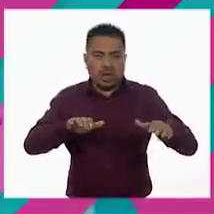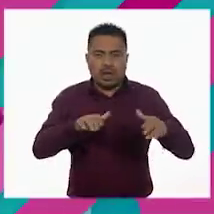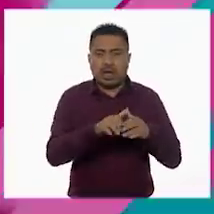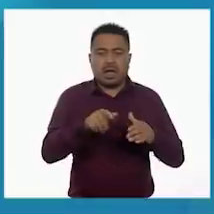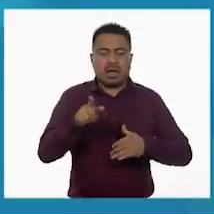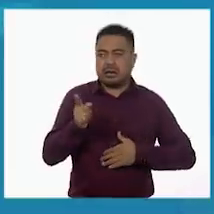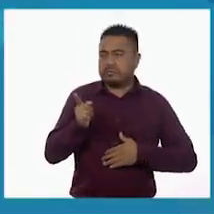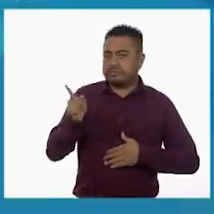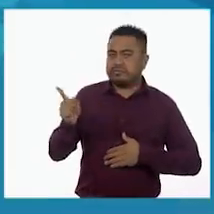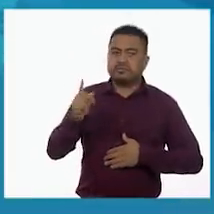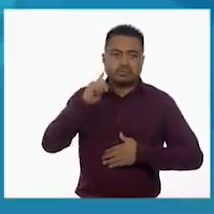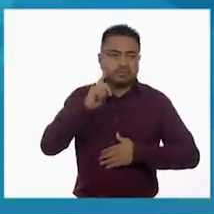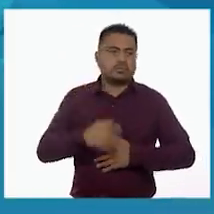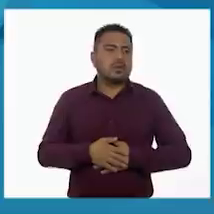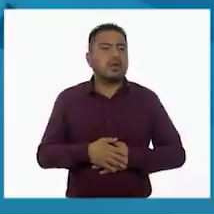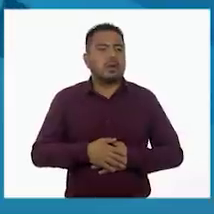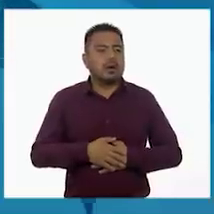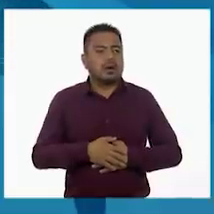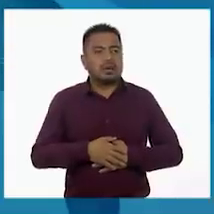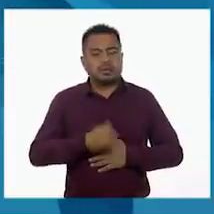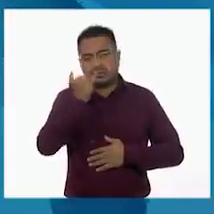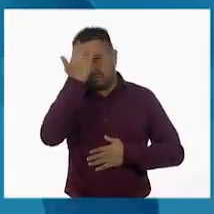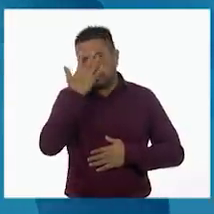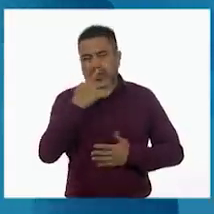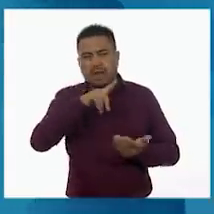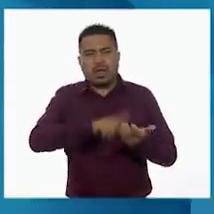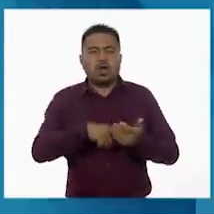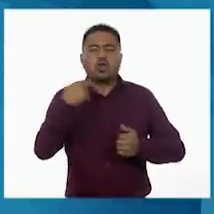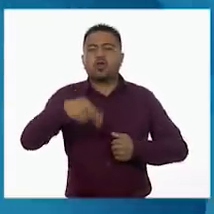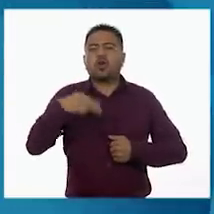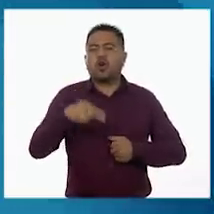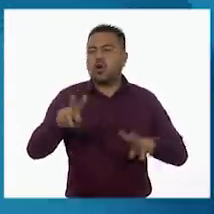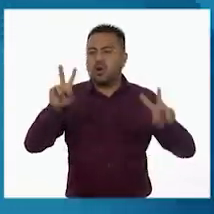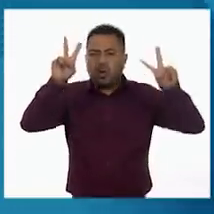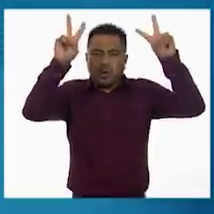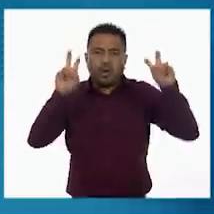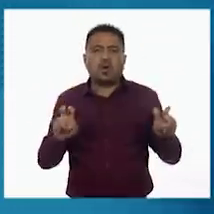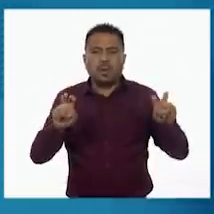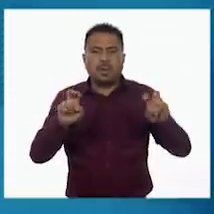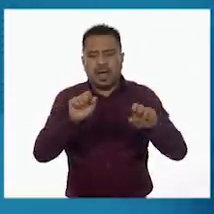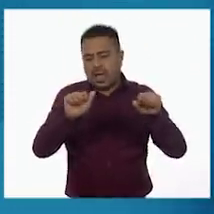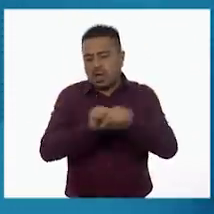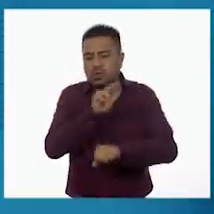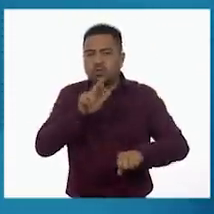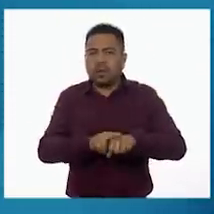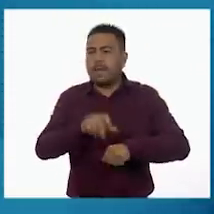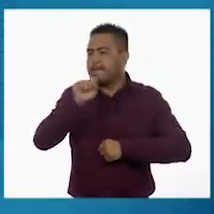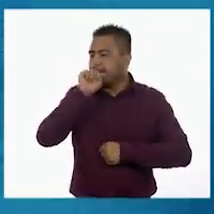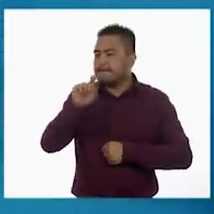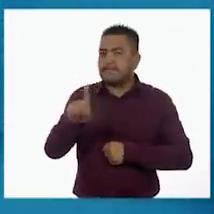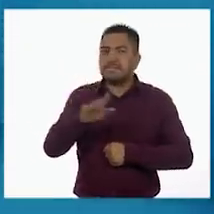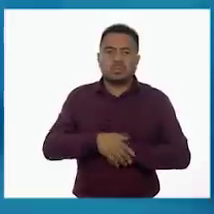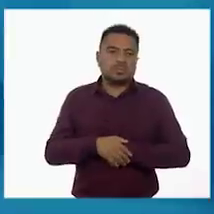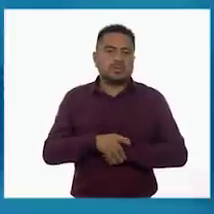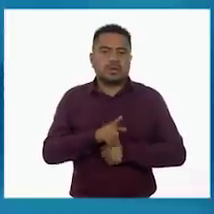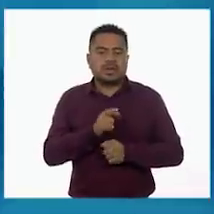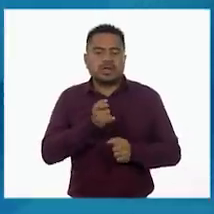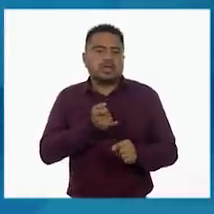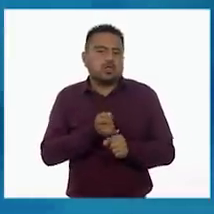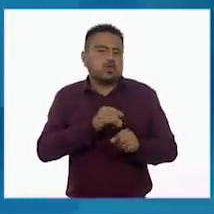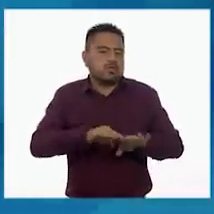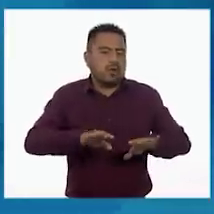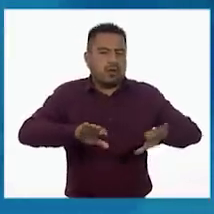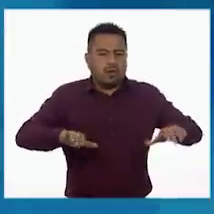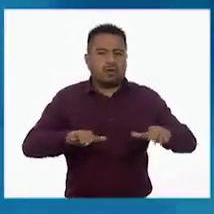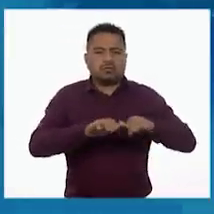manera. Una portada en la que aparece el nombre de la monografía y el autor de la misma. Una introducción en la